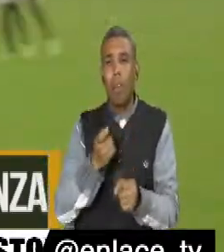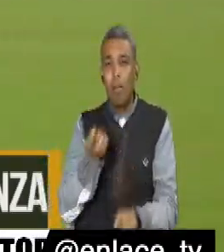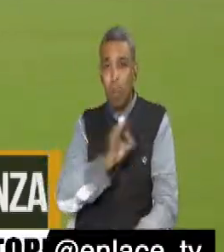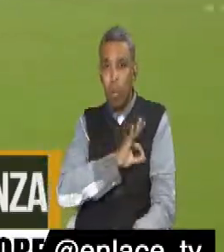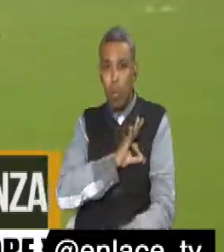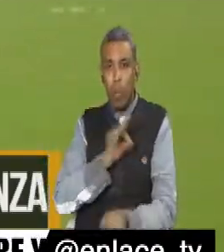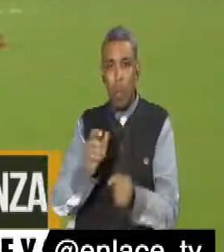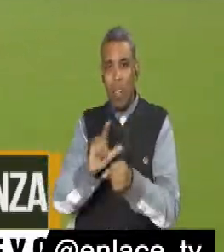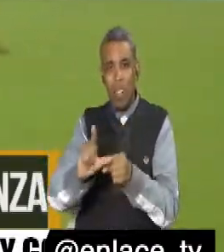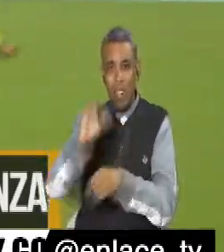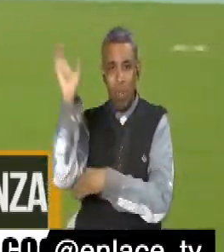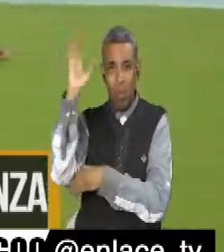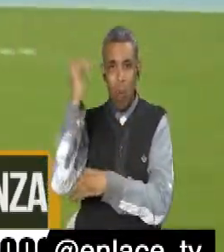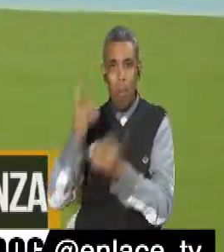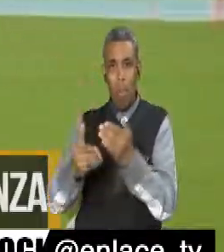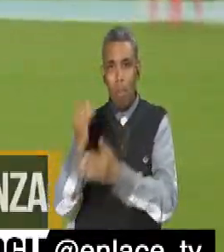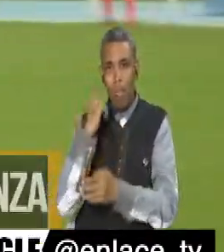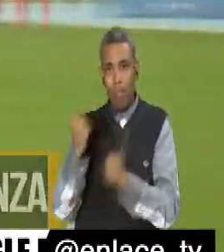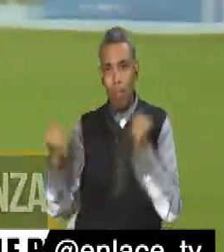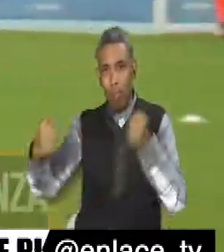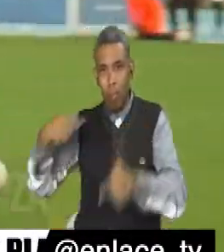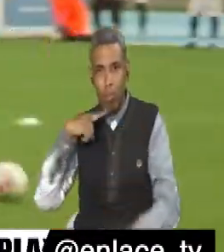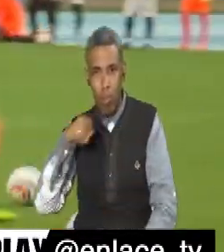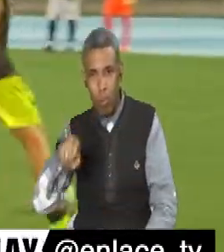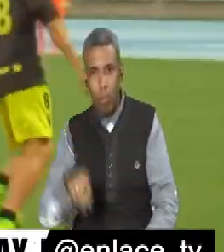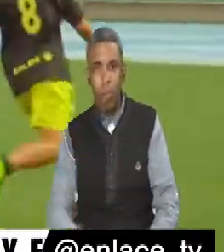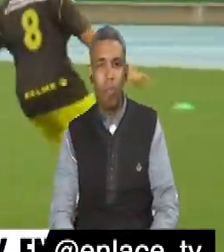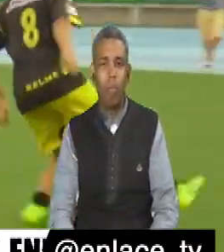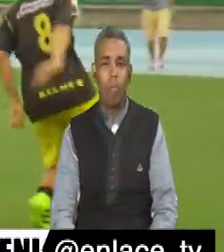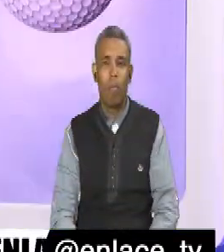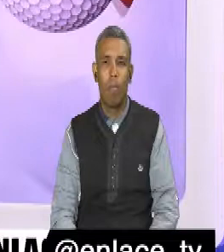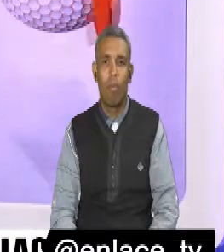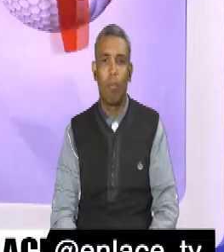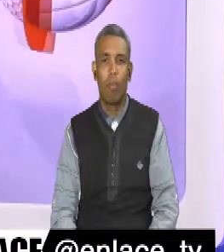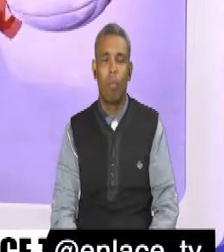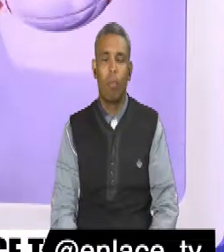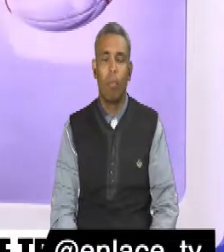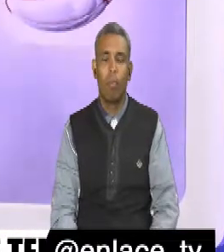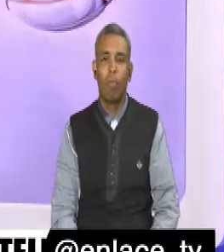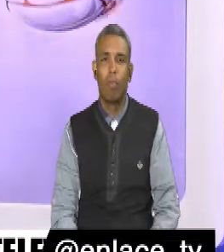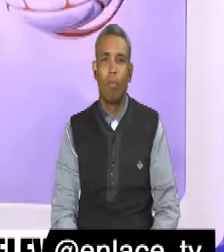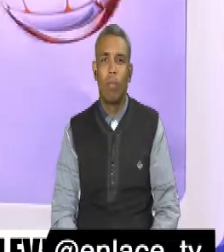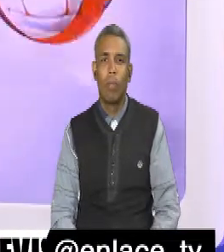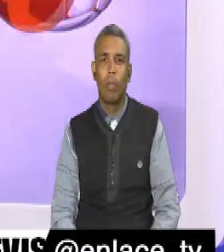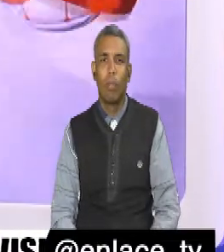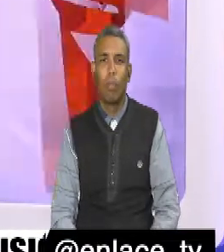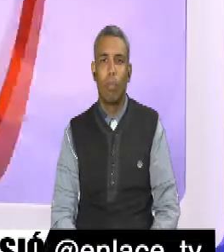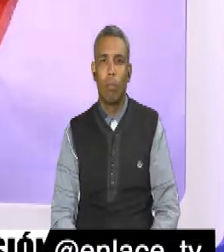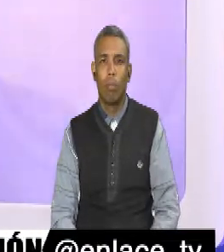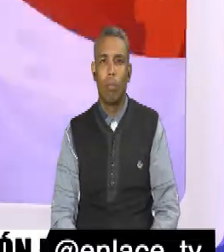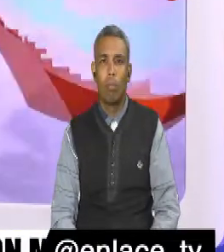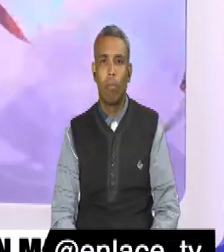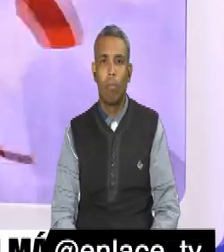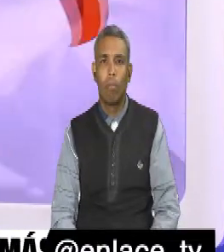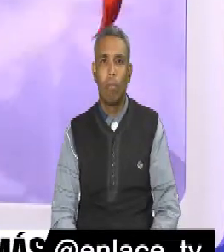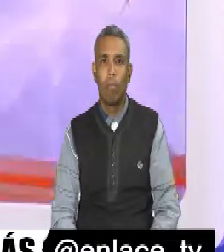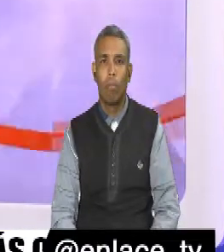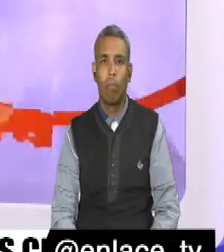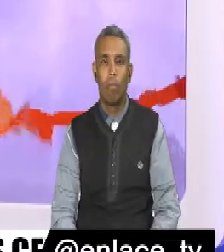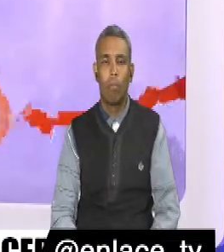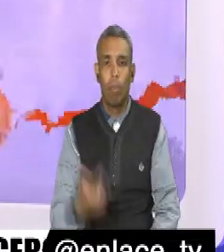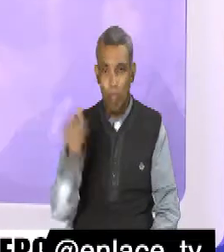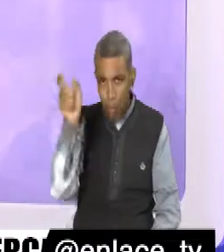el Atlético Bucaramanga en la Liga Águila número 2. Y Nicolás Angelotti es precisamente una de las